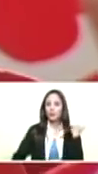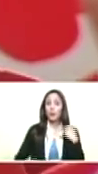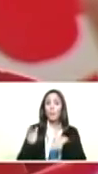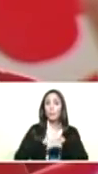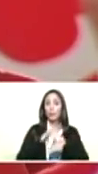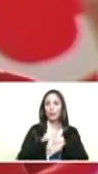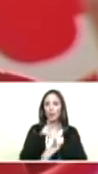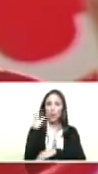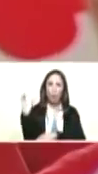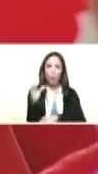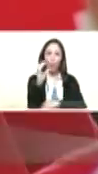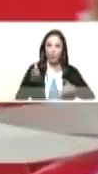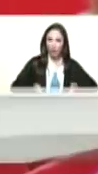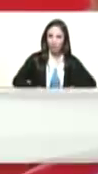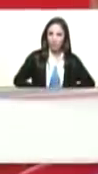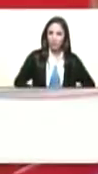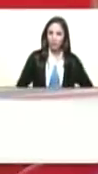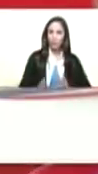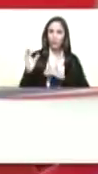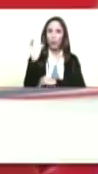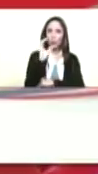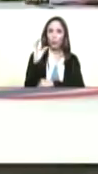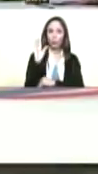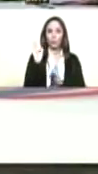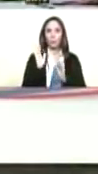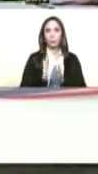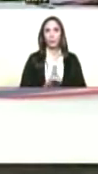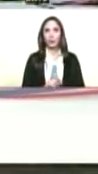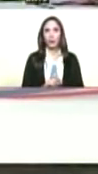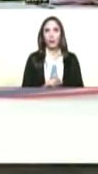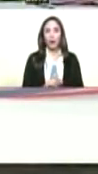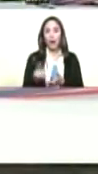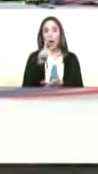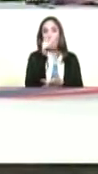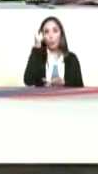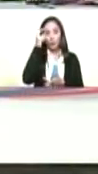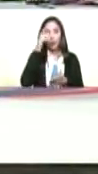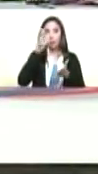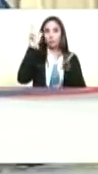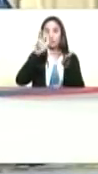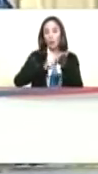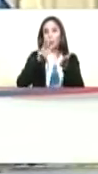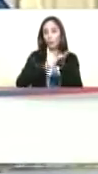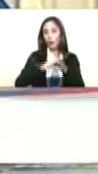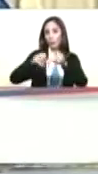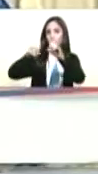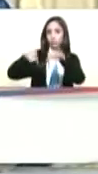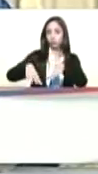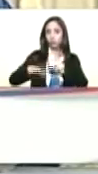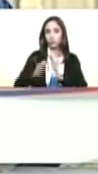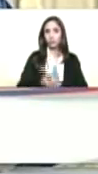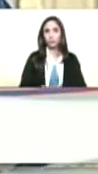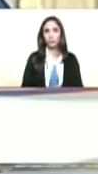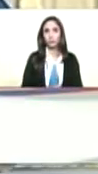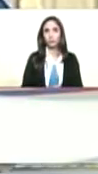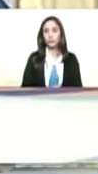La próxima semana te sacamos. Y un día aprobaron una resolución destituyéndome de la presidencia, de mentirita,